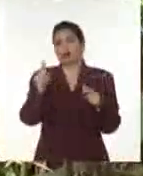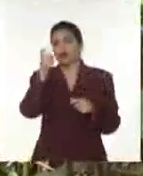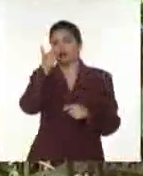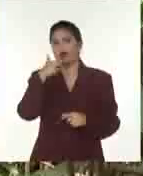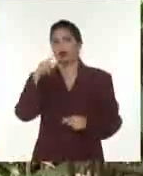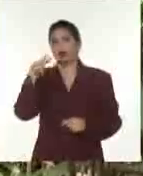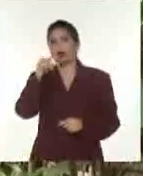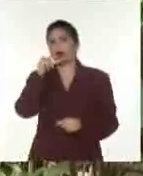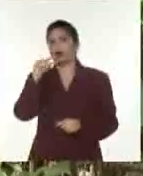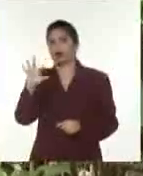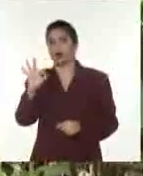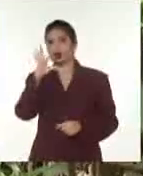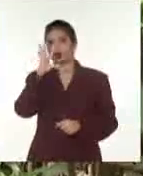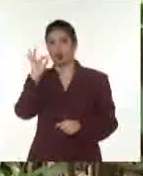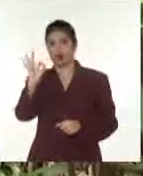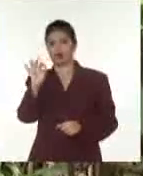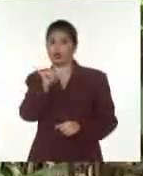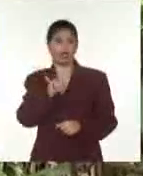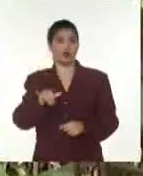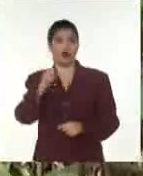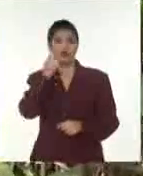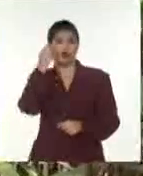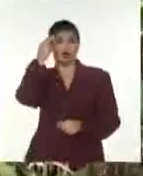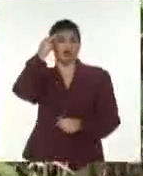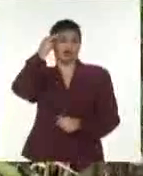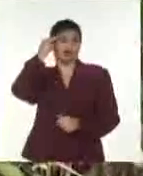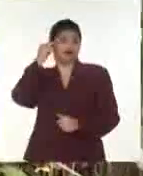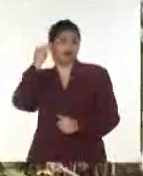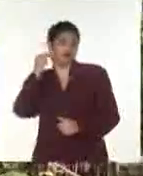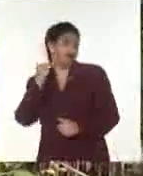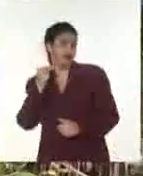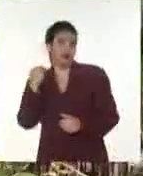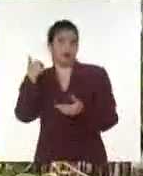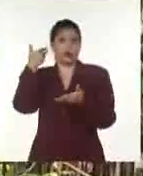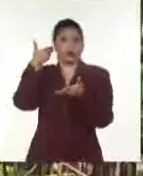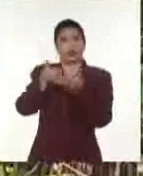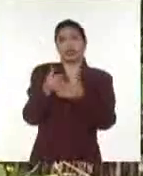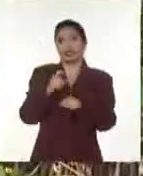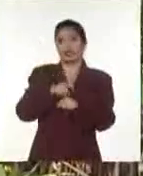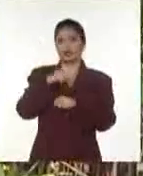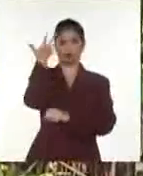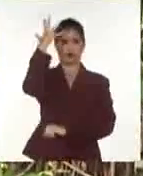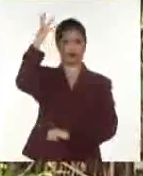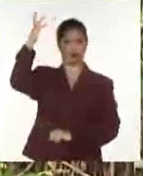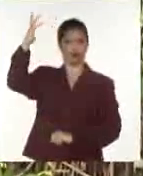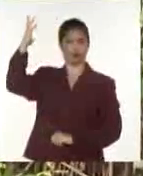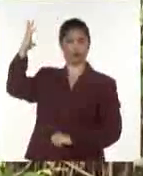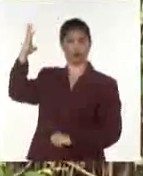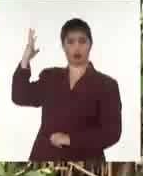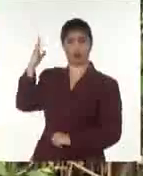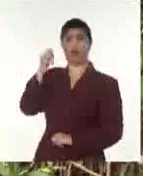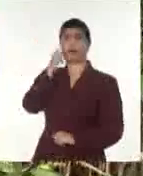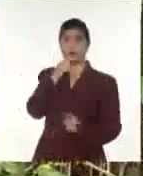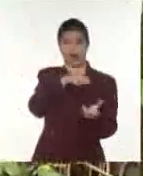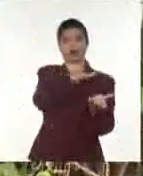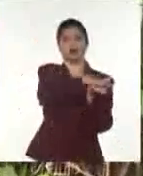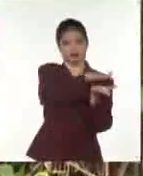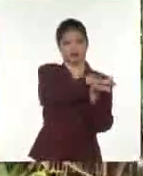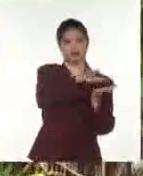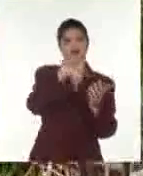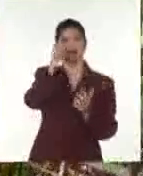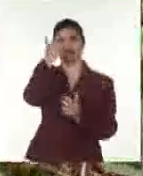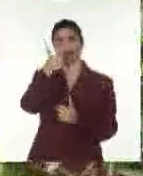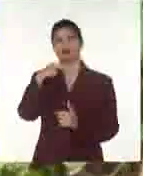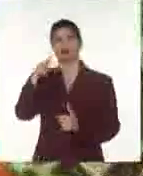sea el bosque, bueno, pues más capacidad tendrá de almacenar este carbono, porque el carbono es algo